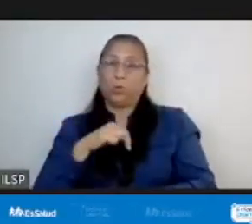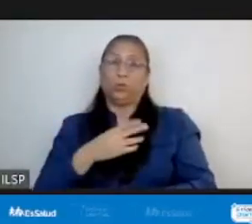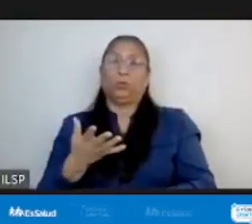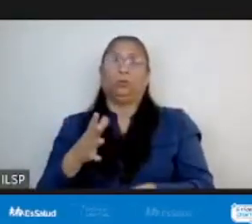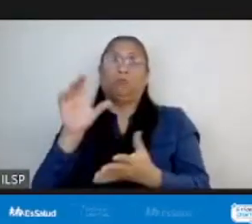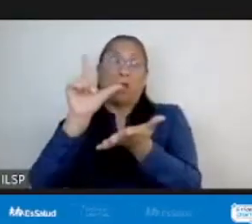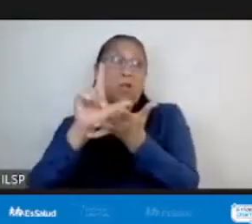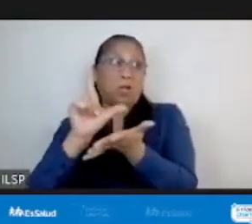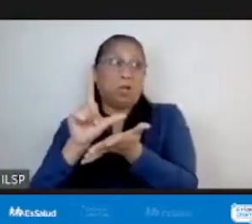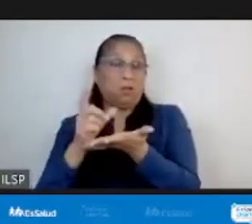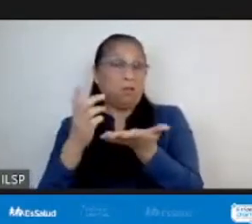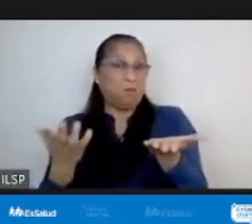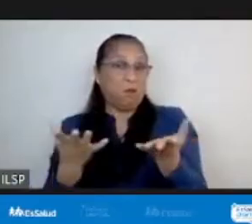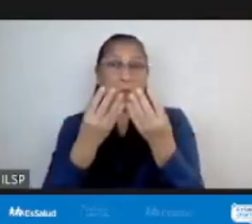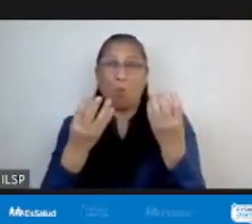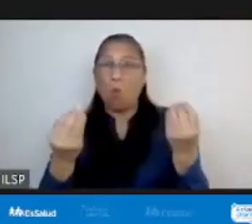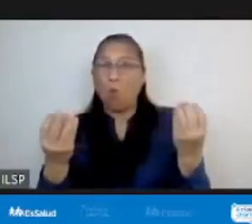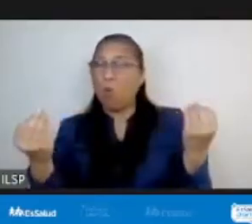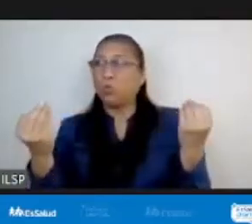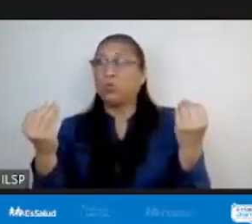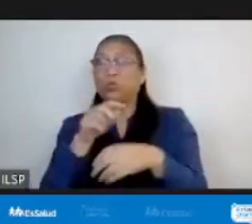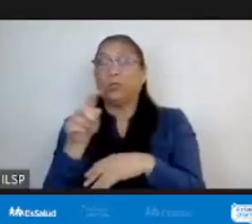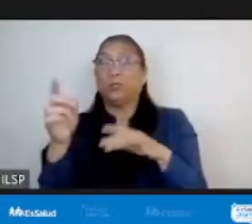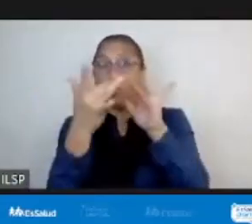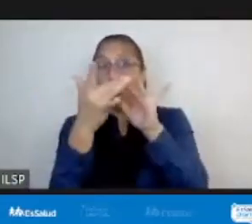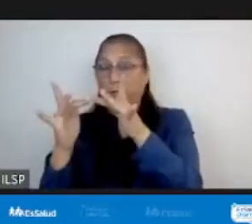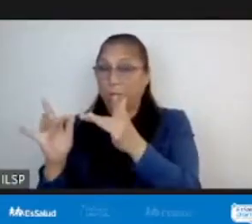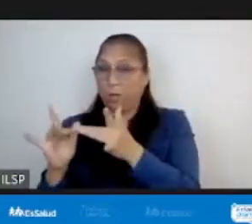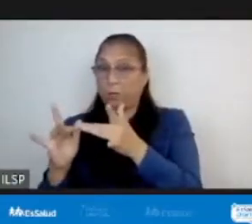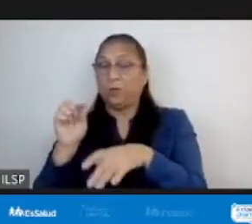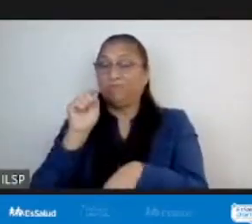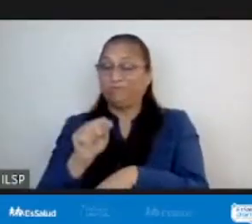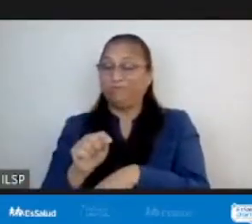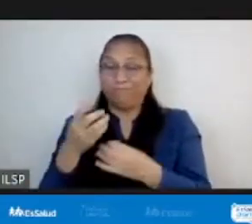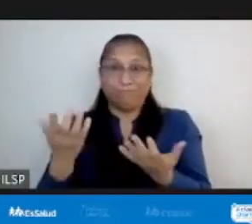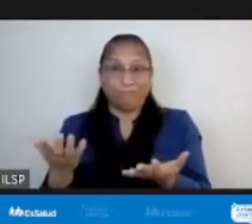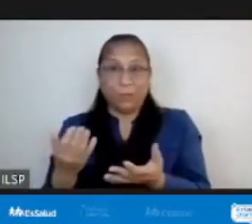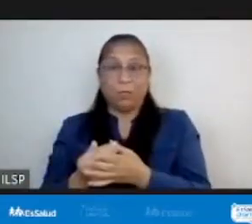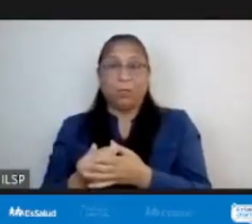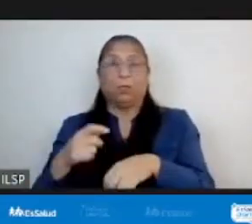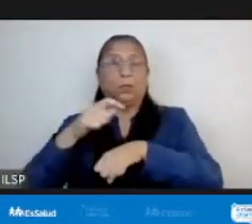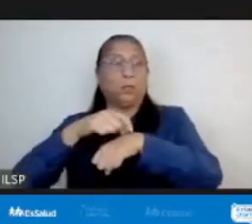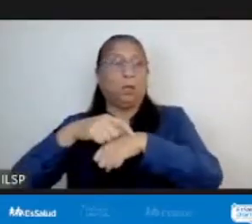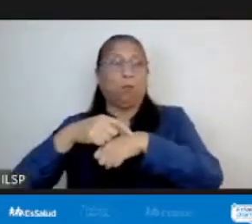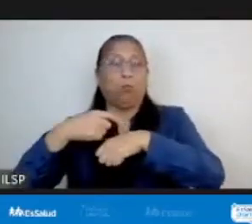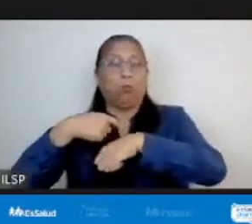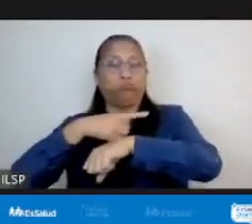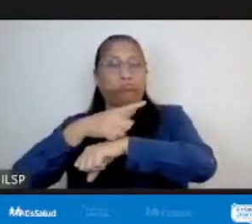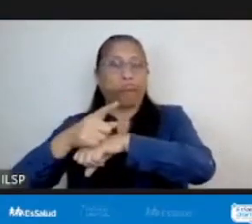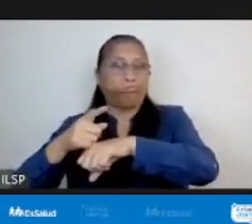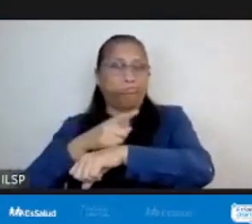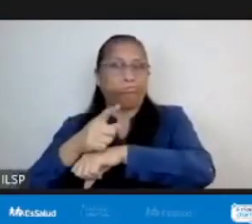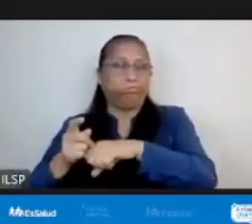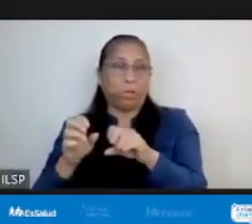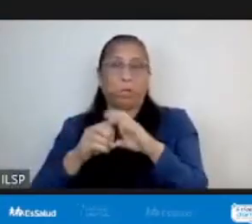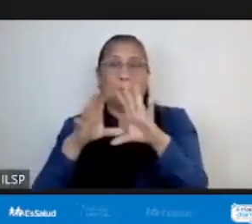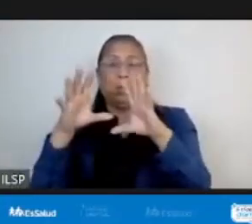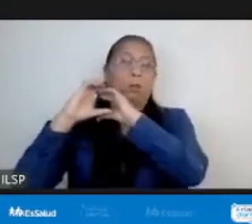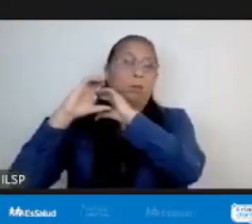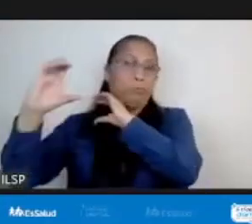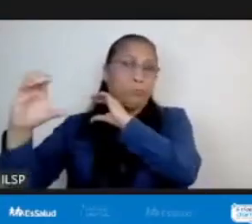Lima, muchos supongo que están conectándose de la ciudad también, pasamos mucho tiempo de nuestro día en transporte